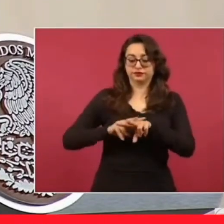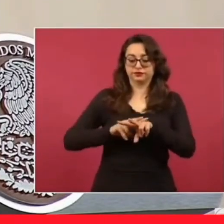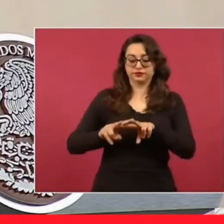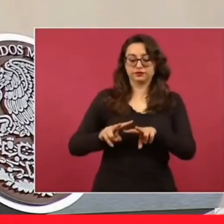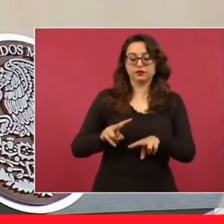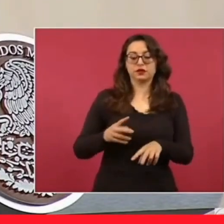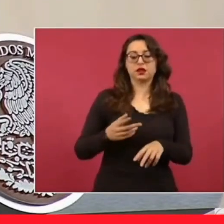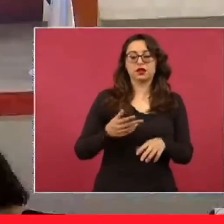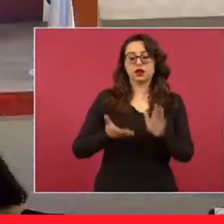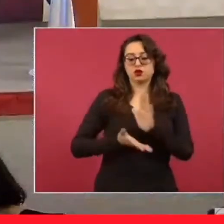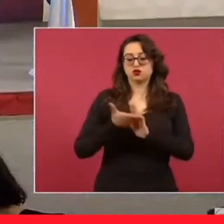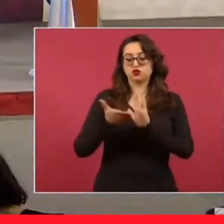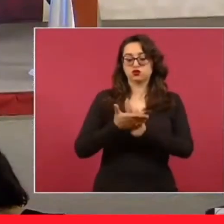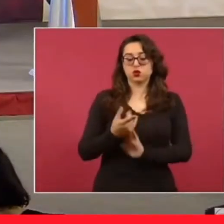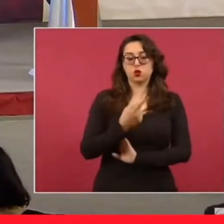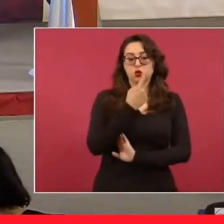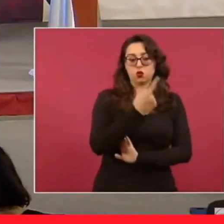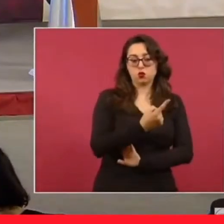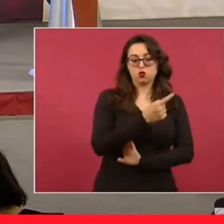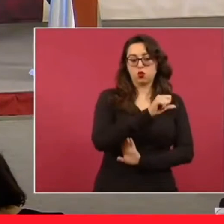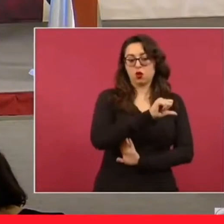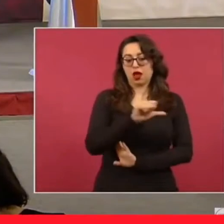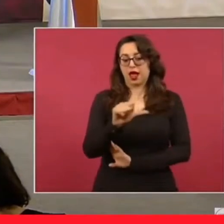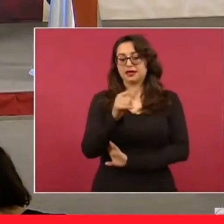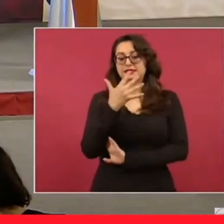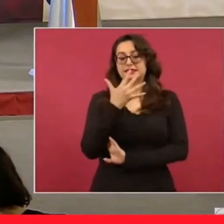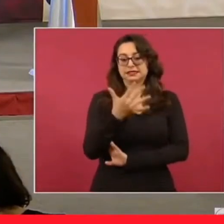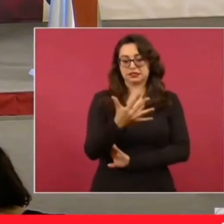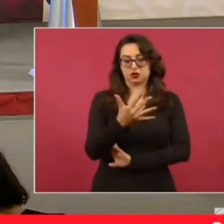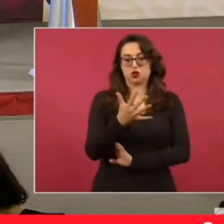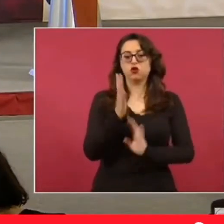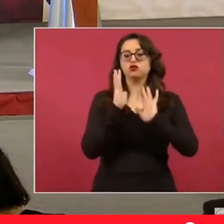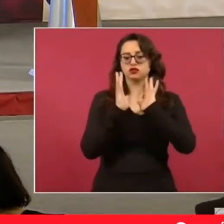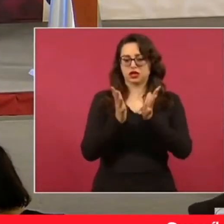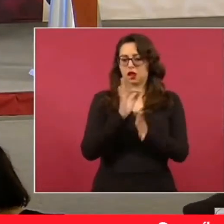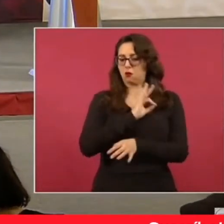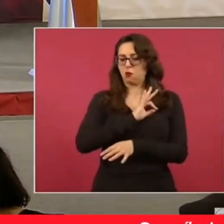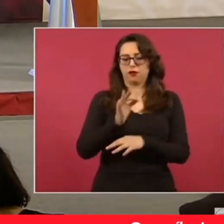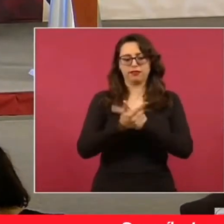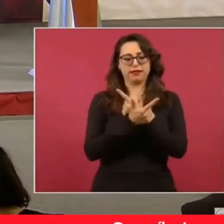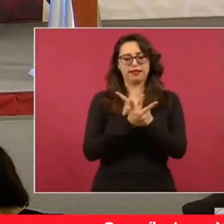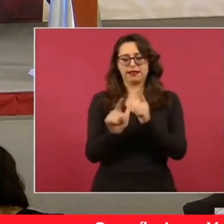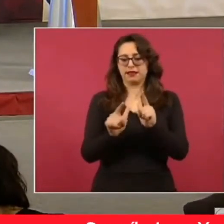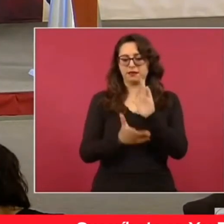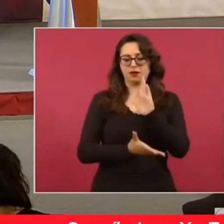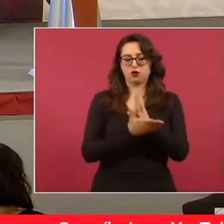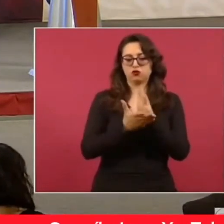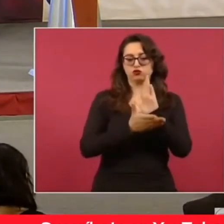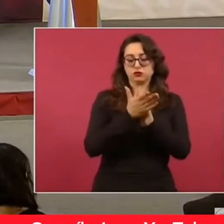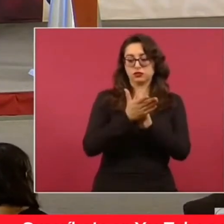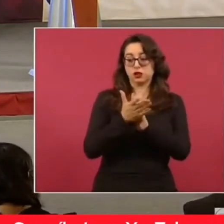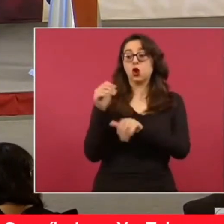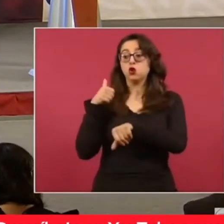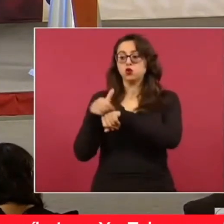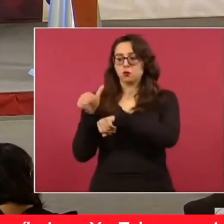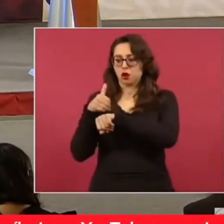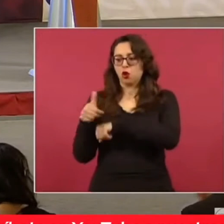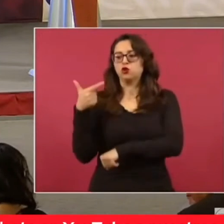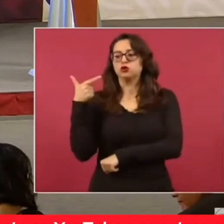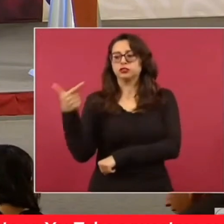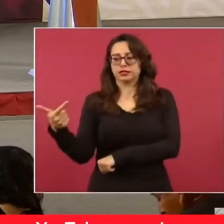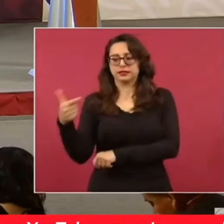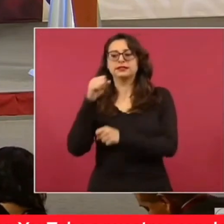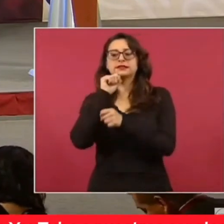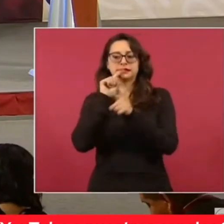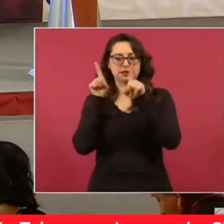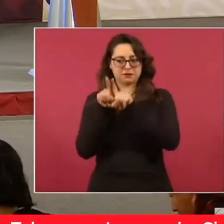1 al 5 y en el tramo 7, es decir, de Palenque a Tulum y de Chetumal a Escárcega. Esto significa que la